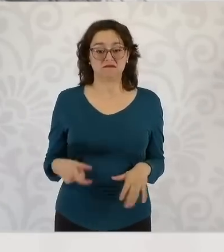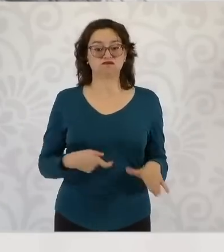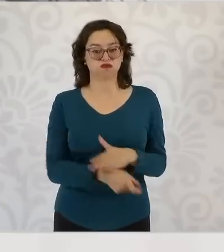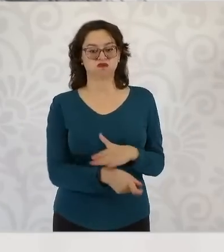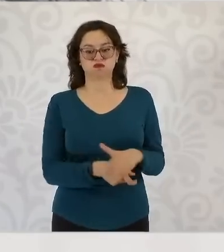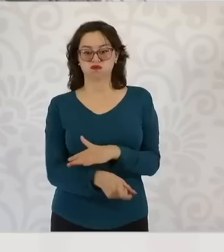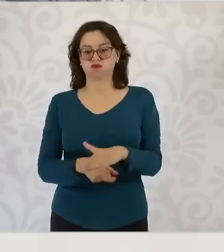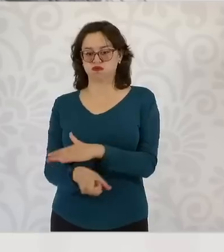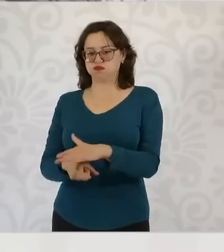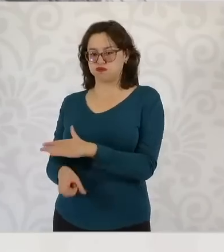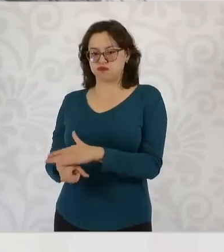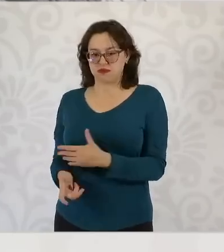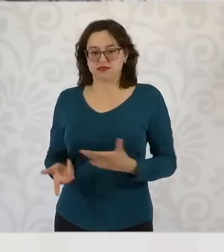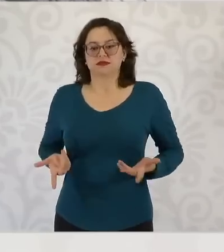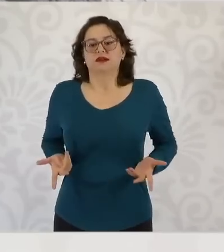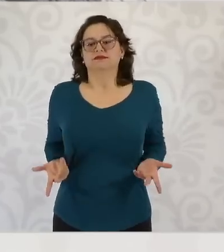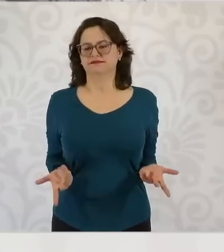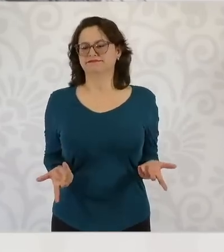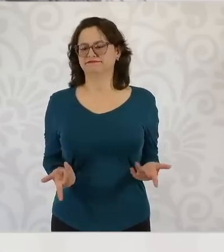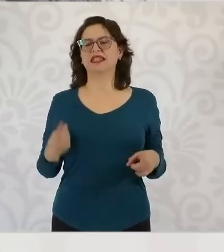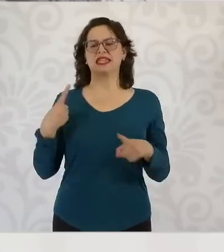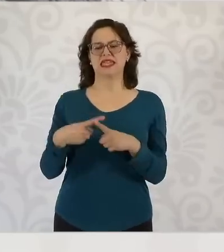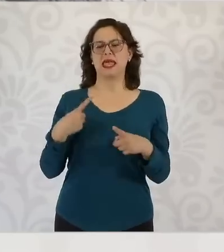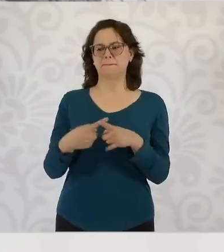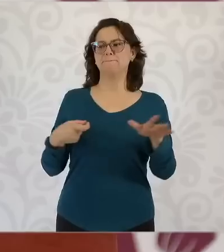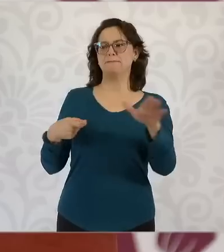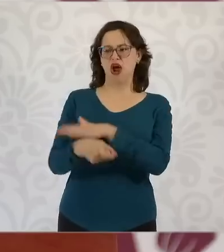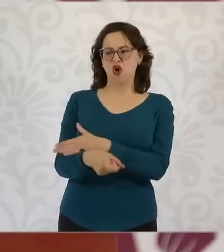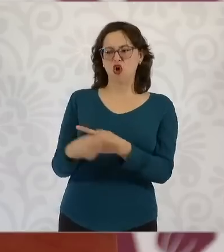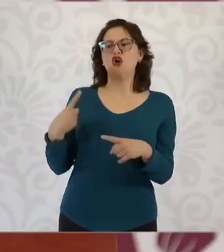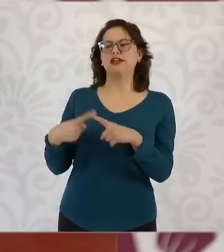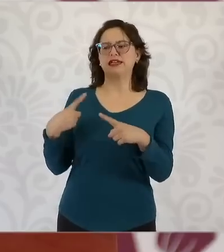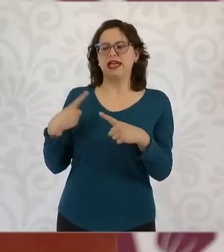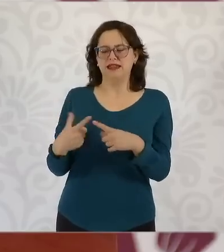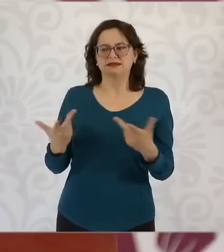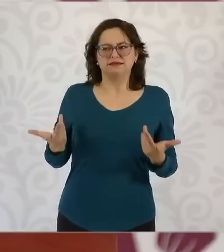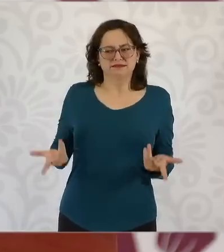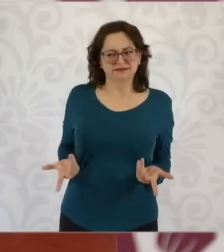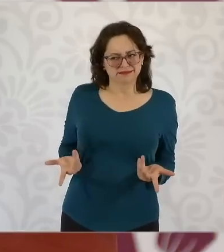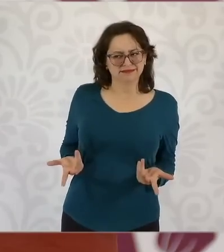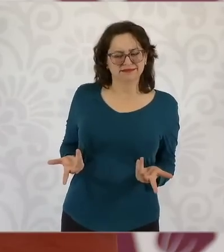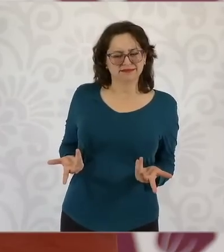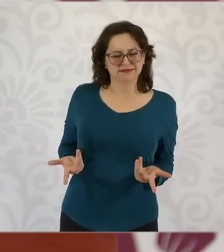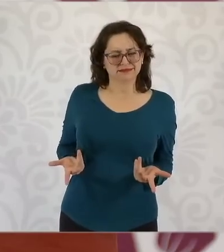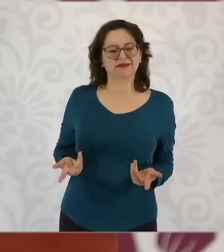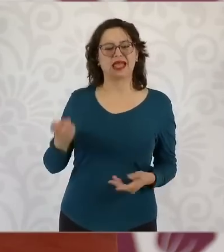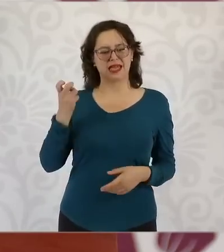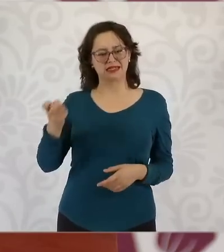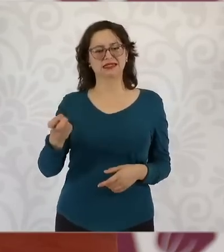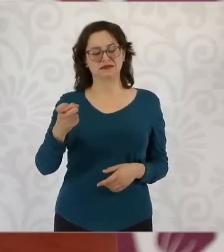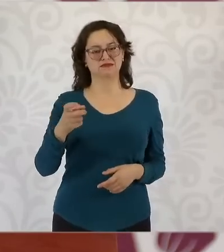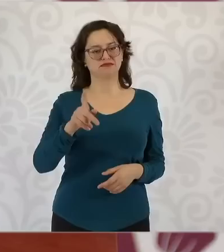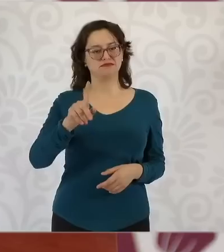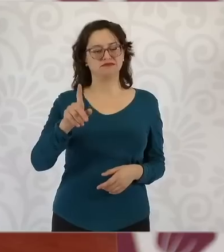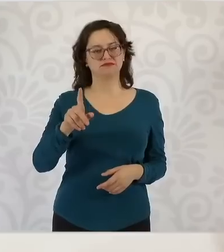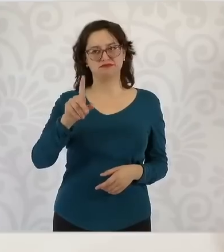Entonces el tema es pues quién está pagando estas campañas, que es una pregunta